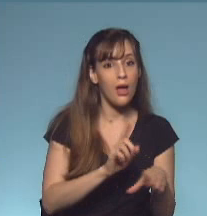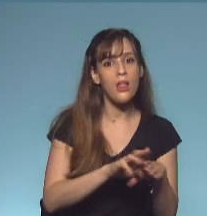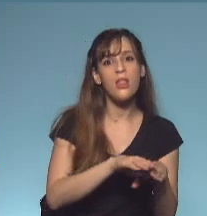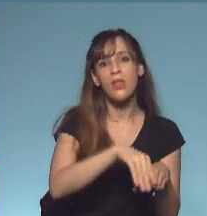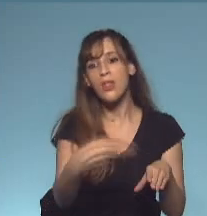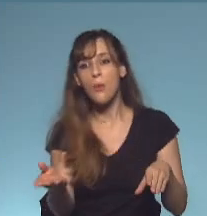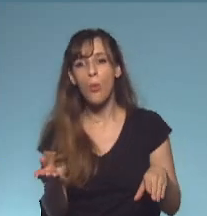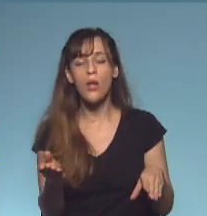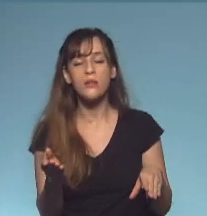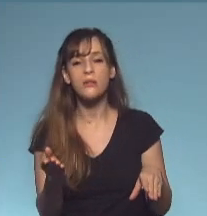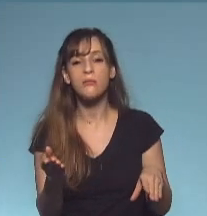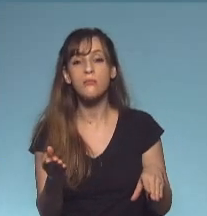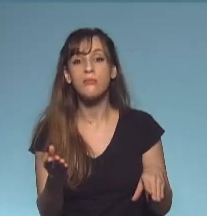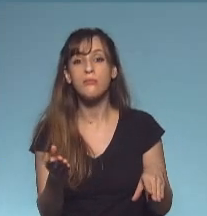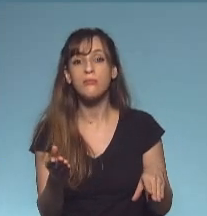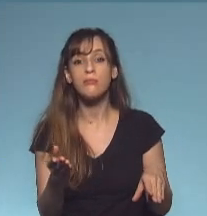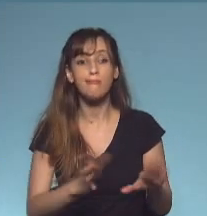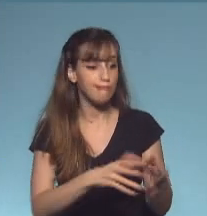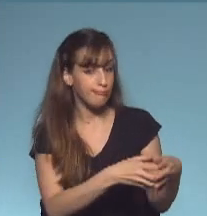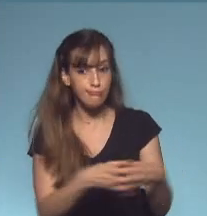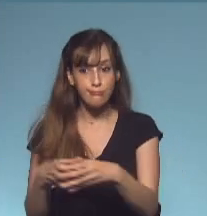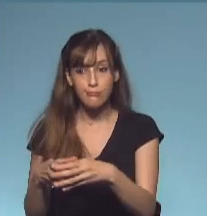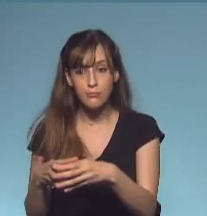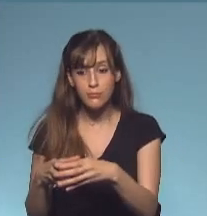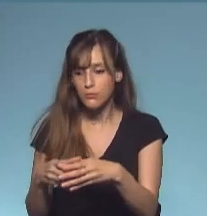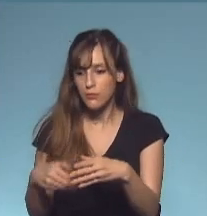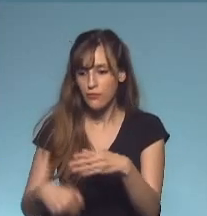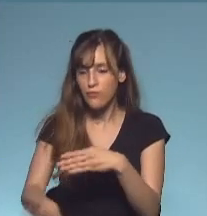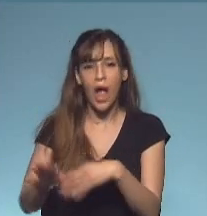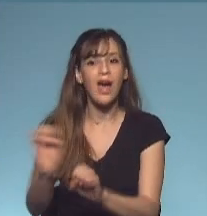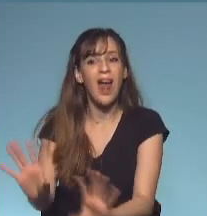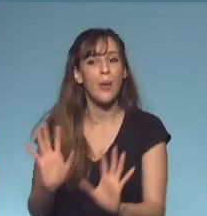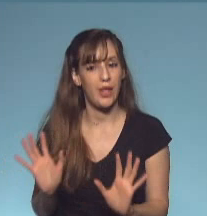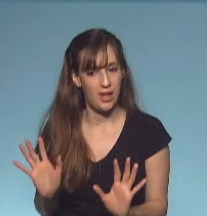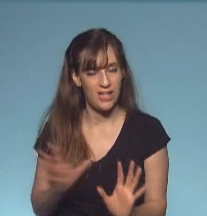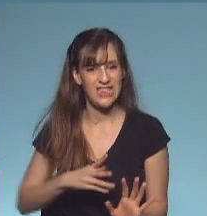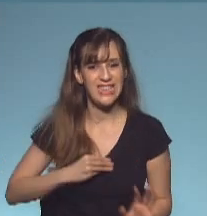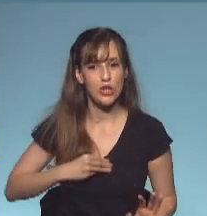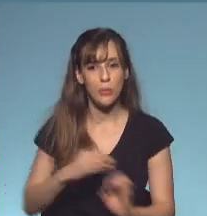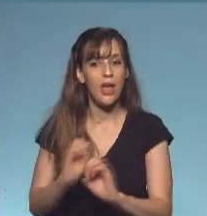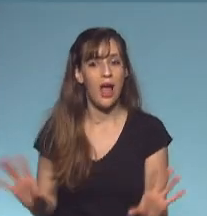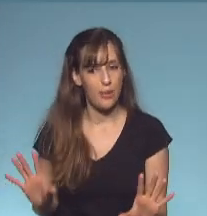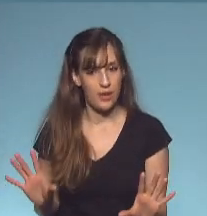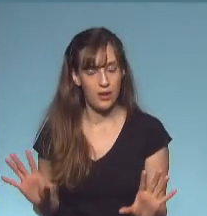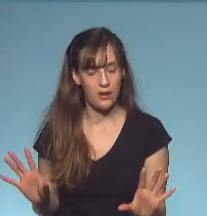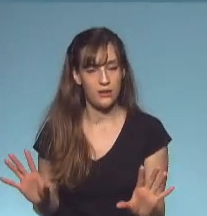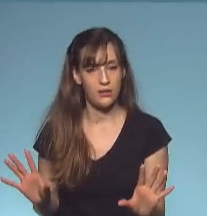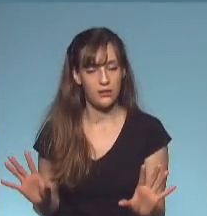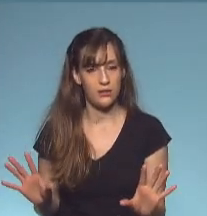una porción va a tener la enfermedad en su versión grave y significa,